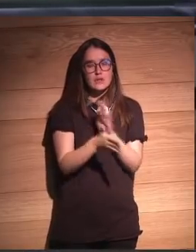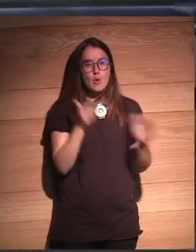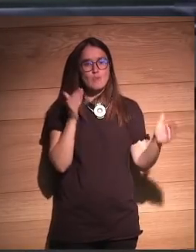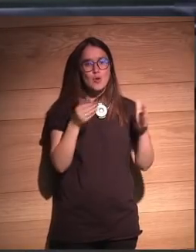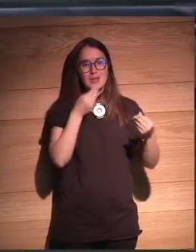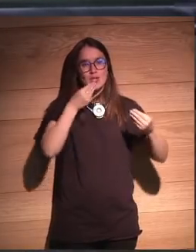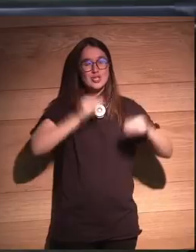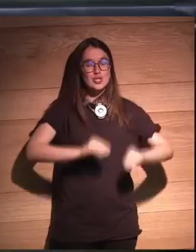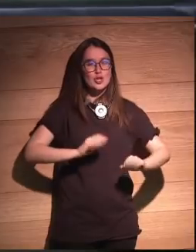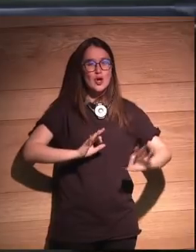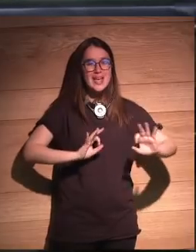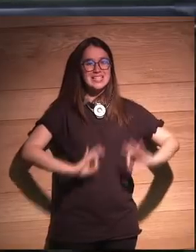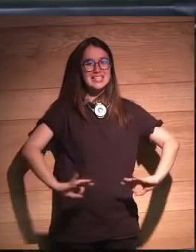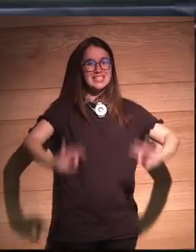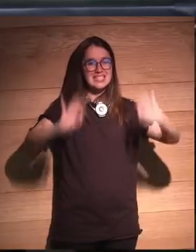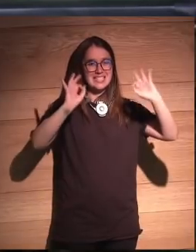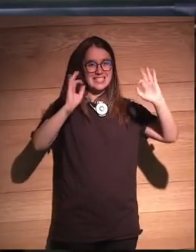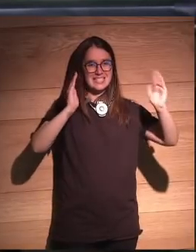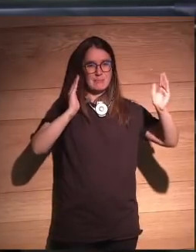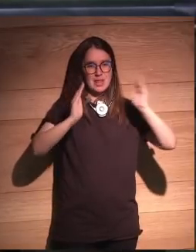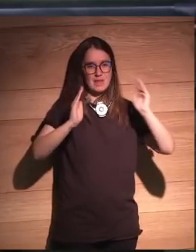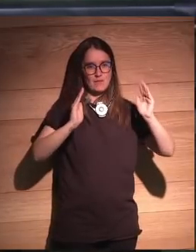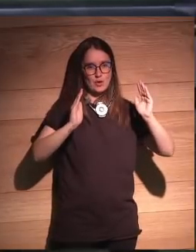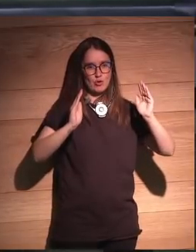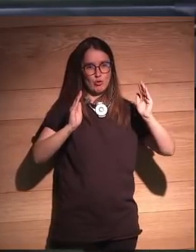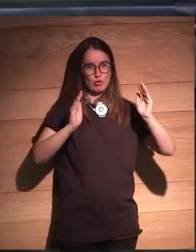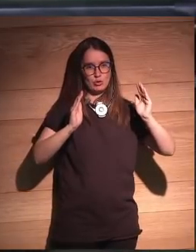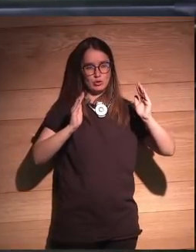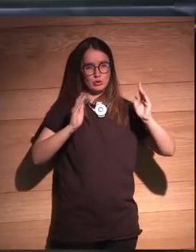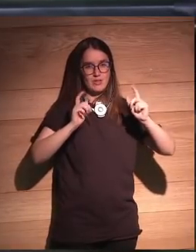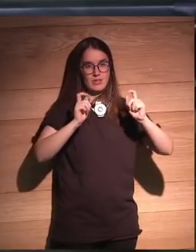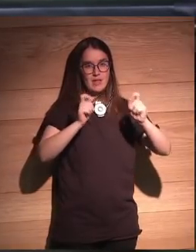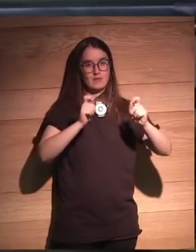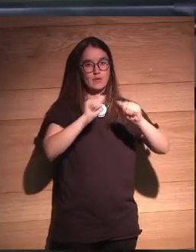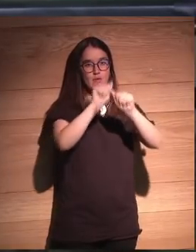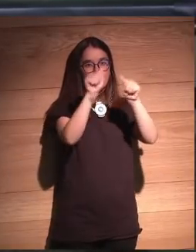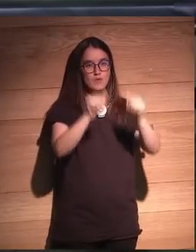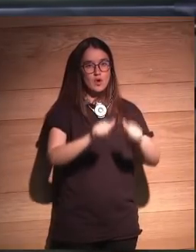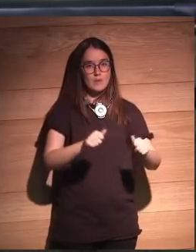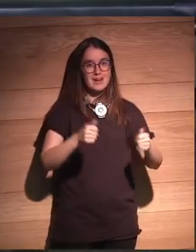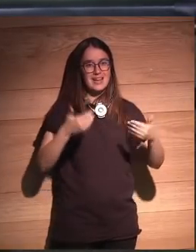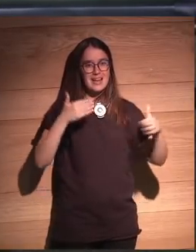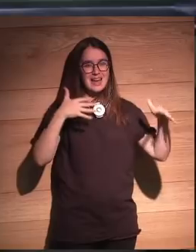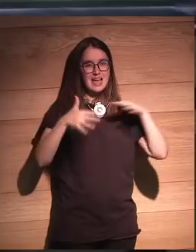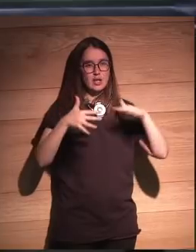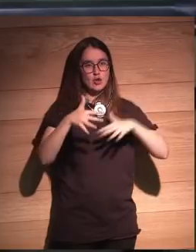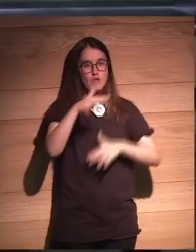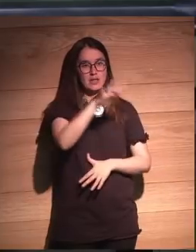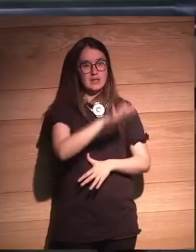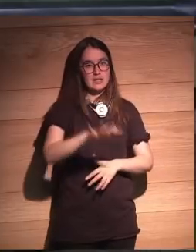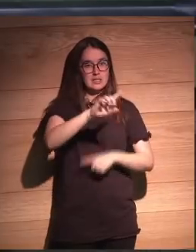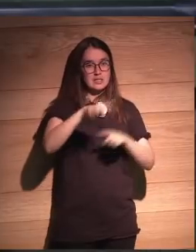histórico específico ahora mismo al que está dando forma la acción del Estado y la